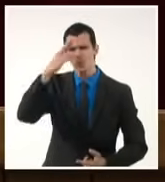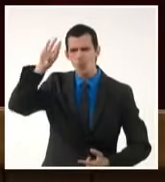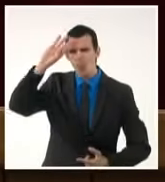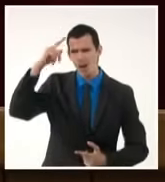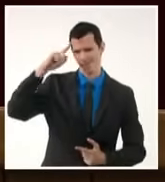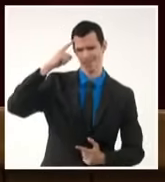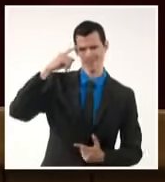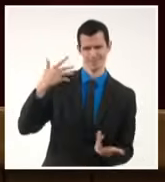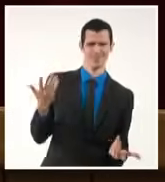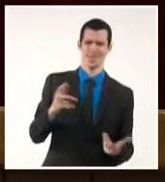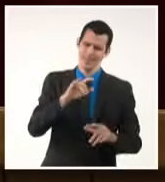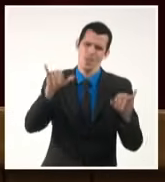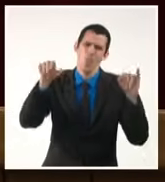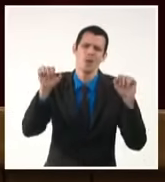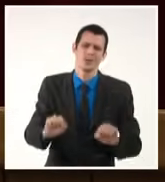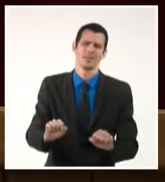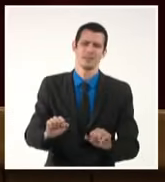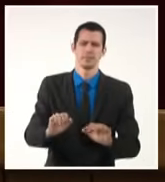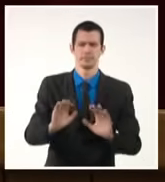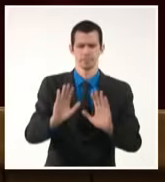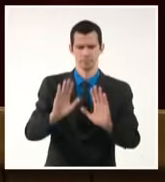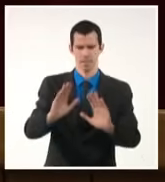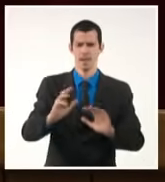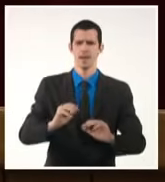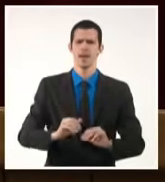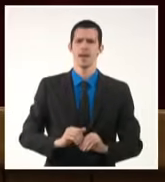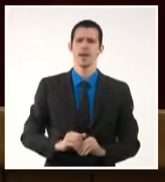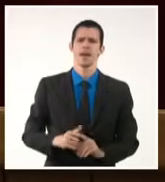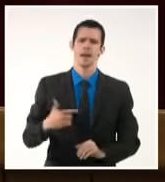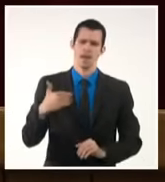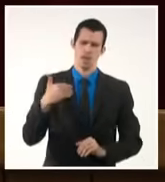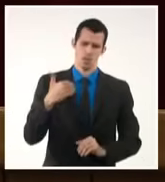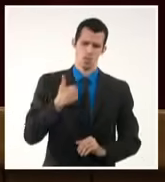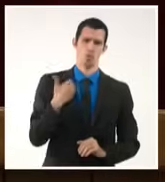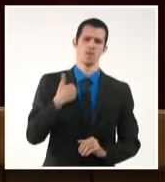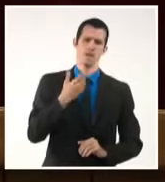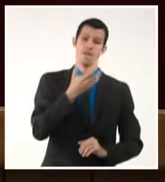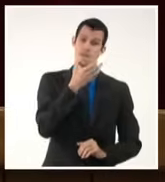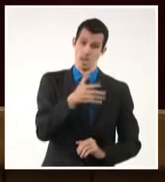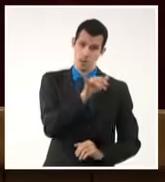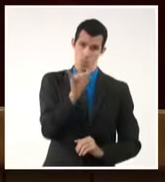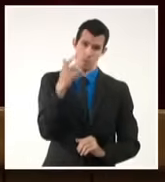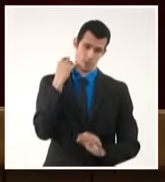de revolucionario puedo decir que lo que se alcanza está muchas